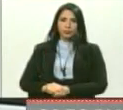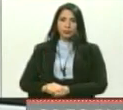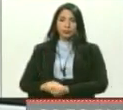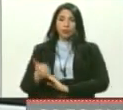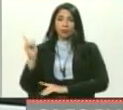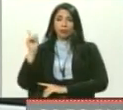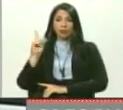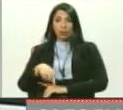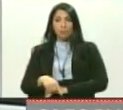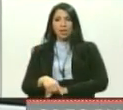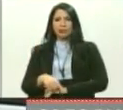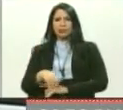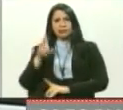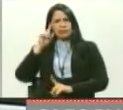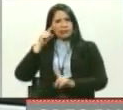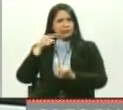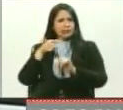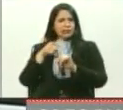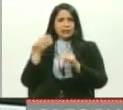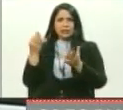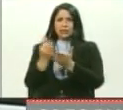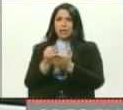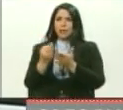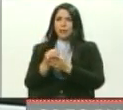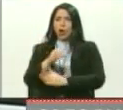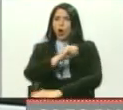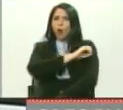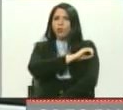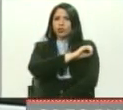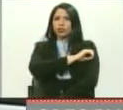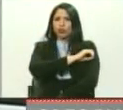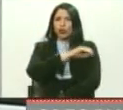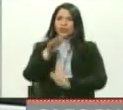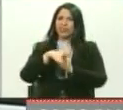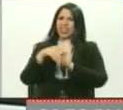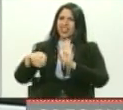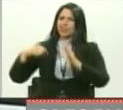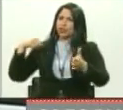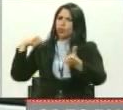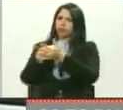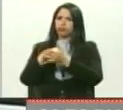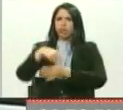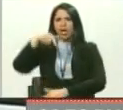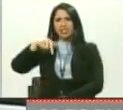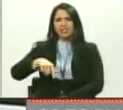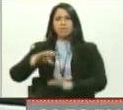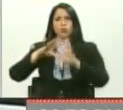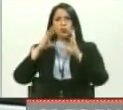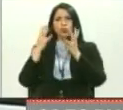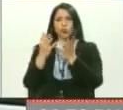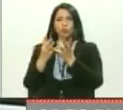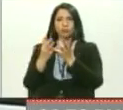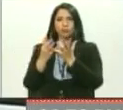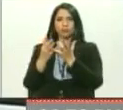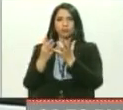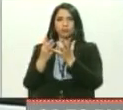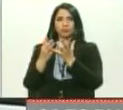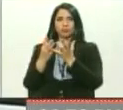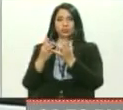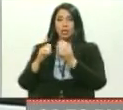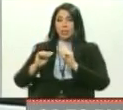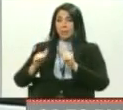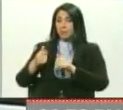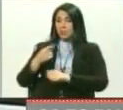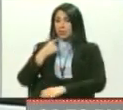marcó para siempre la oposición de derecha, la oposición golpista aquí en el mundo. A partir de ese